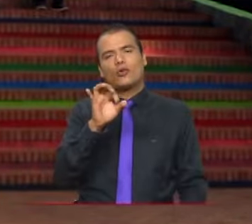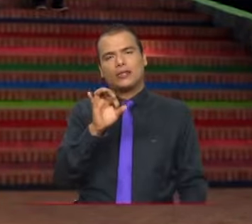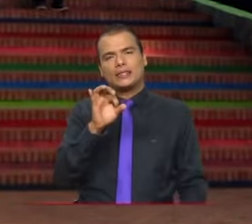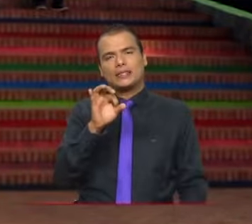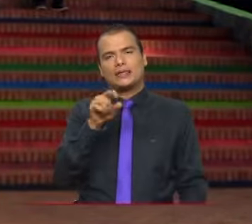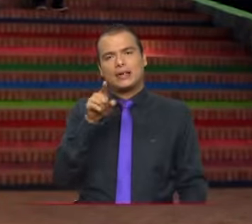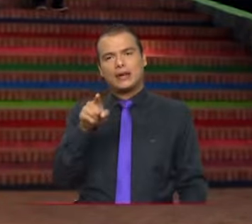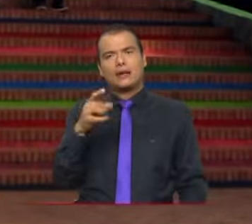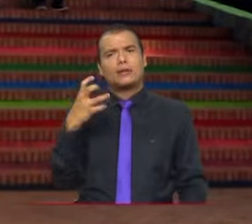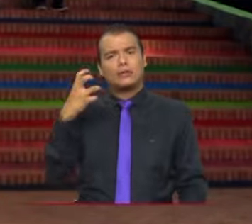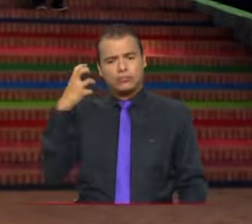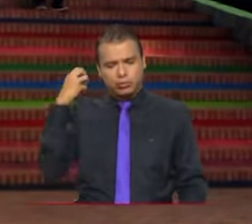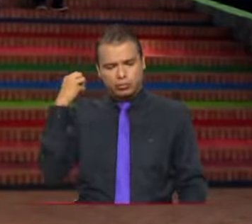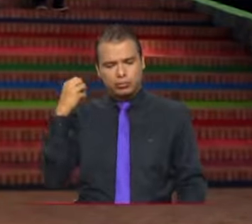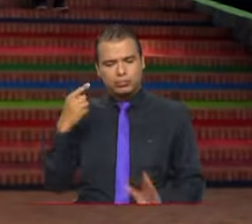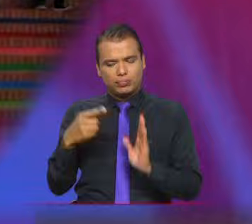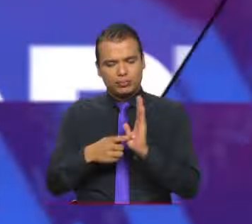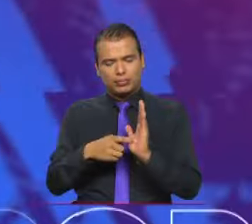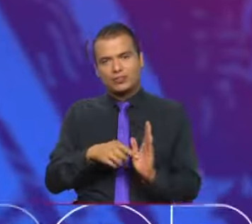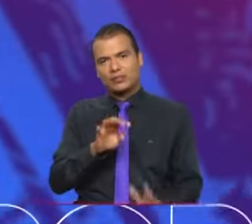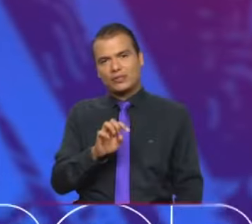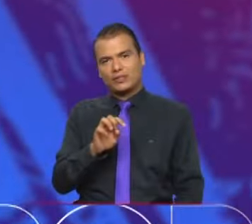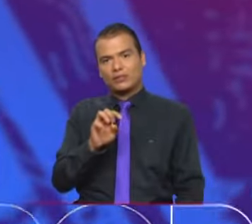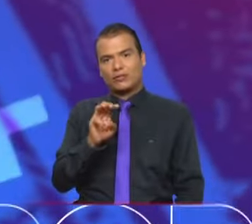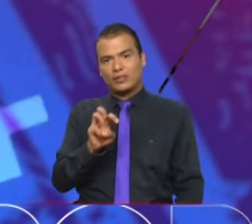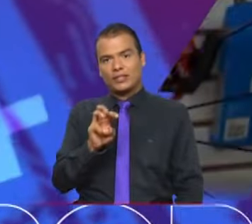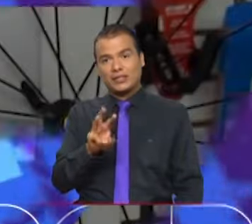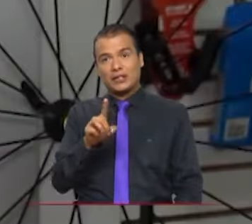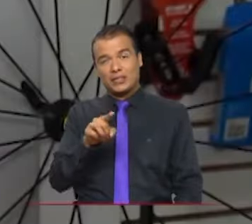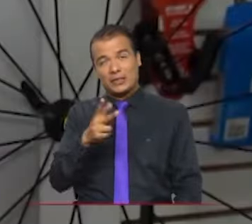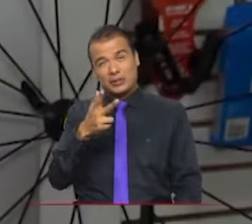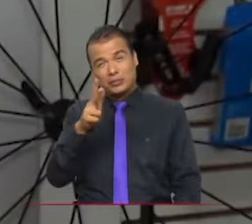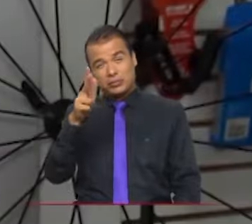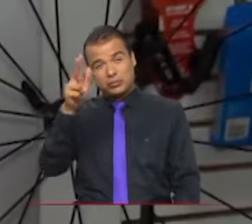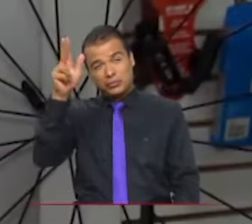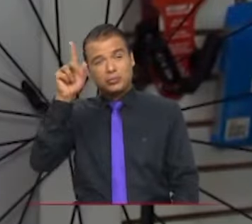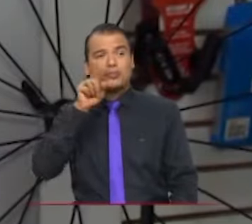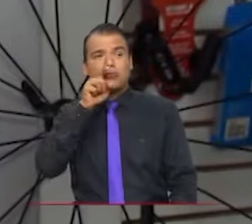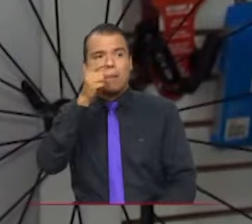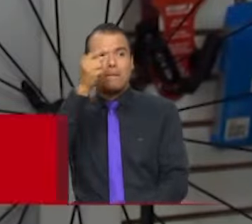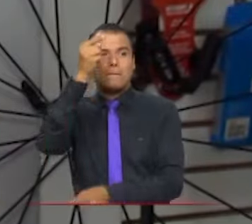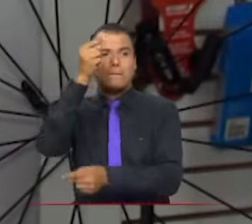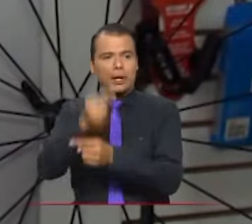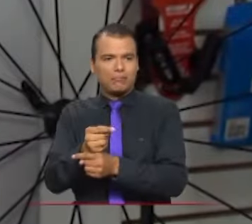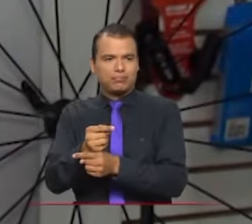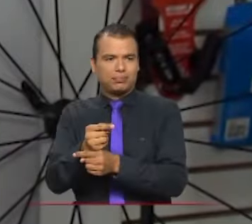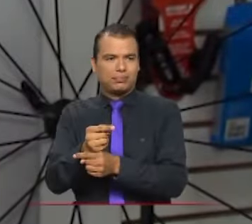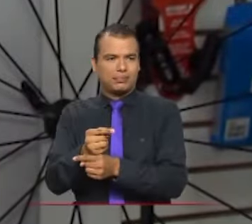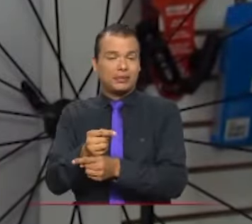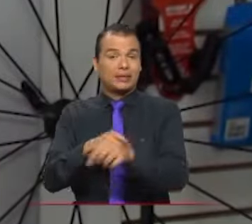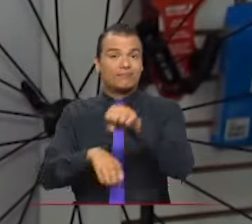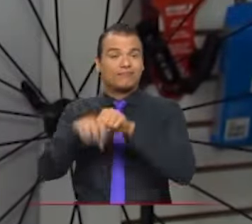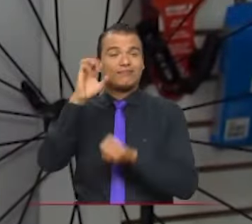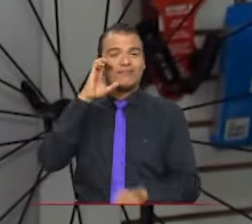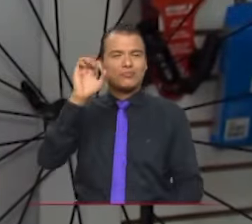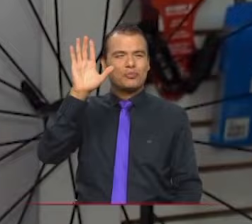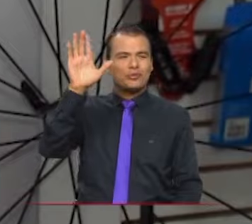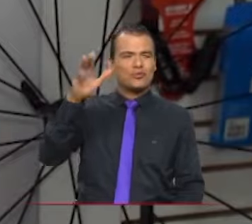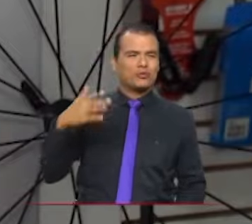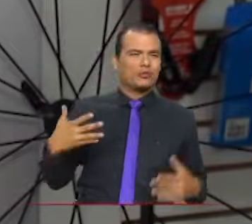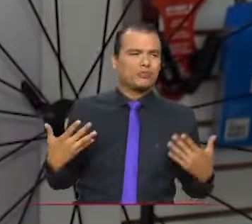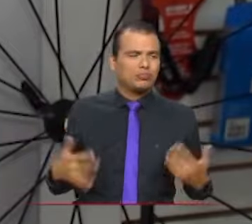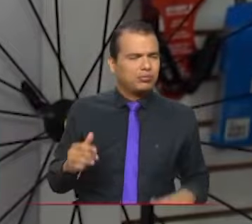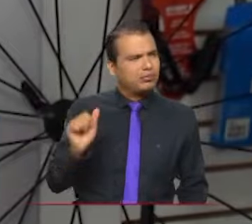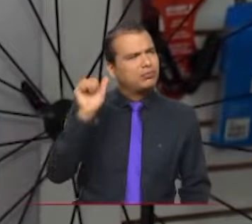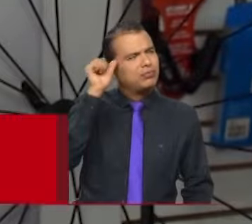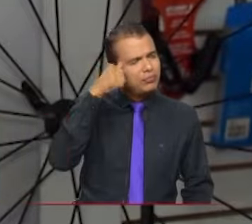años, en aquella llegada a Bucaramanga. Sí, recuerdos muy bonitos, porque pues era una etapa